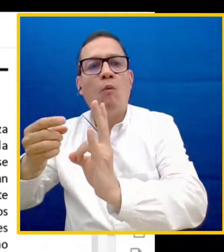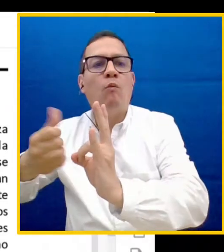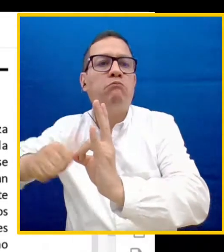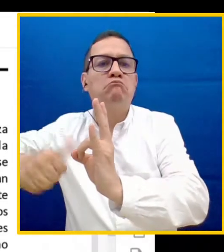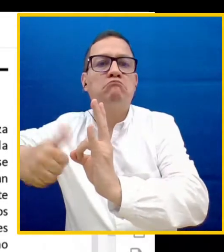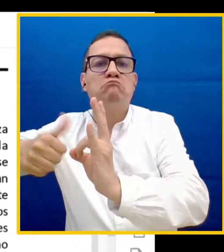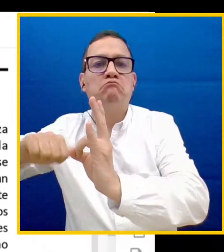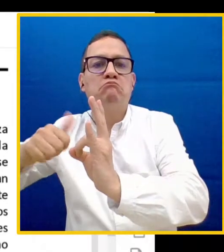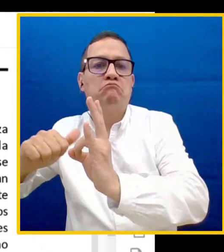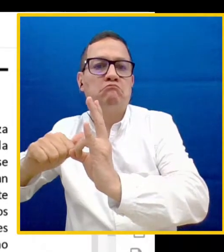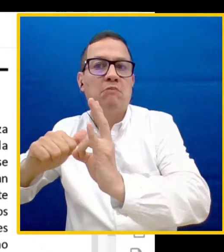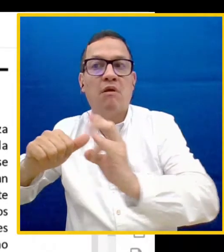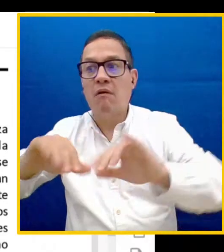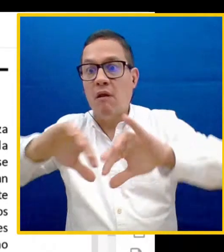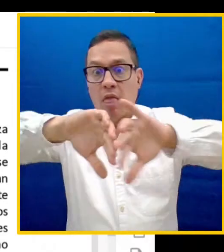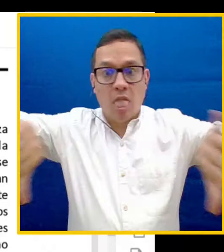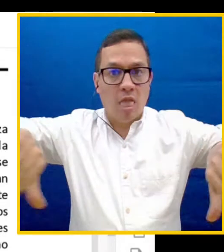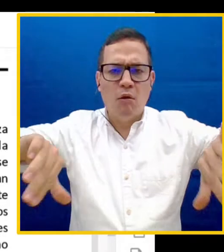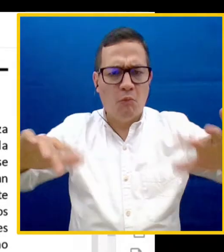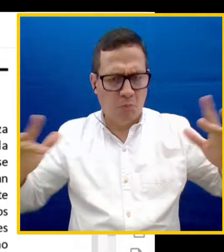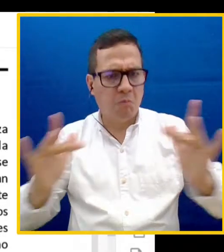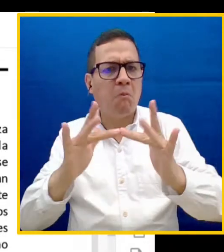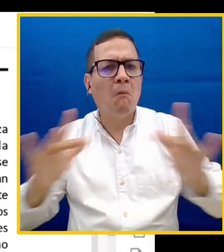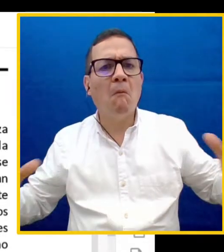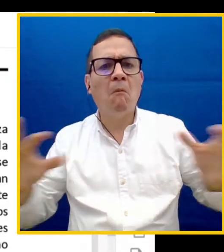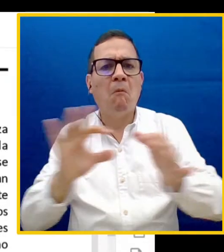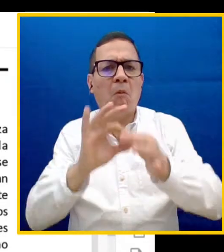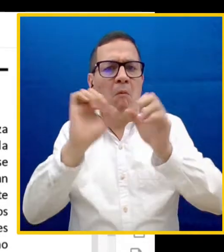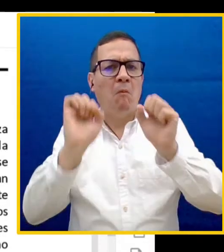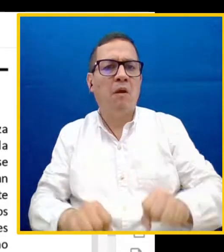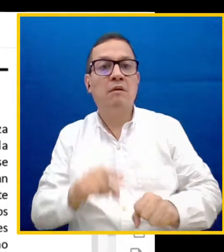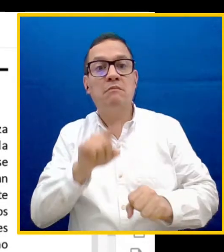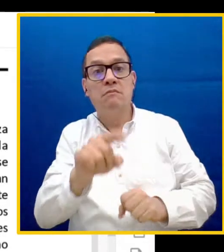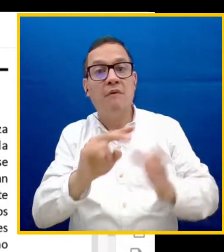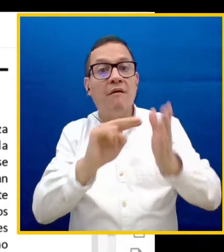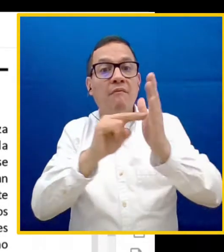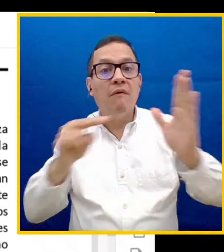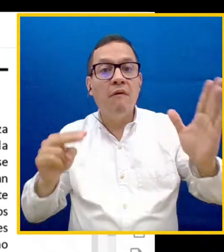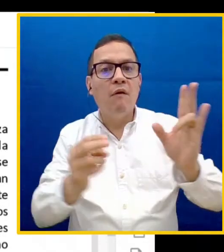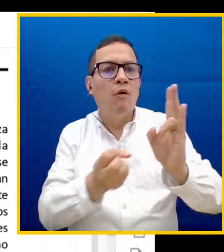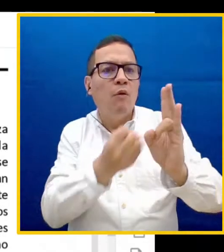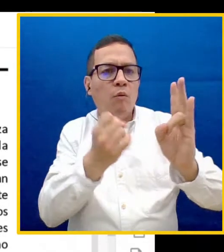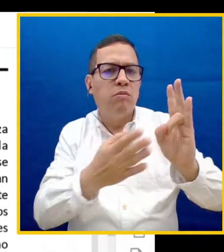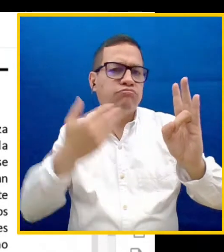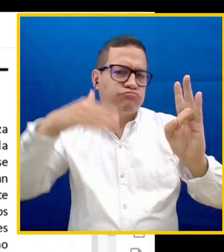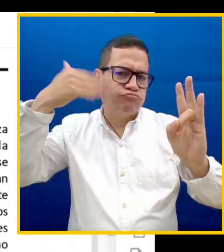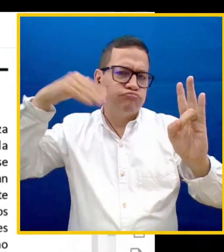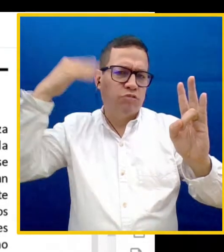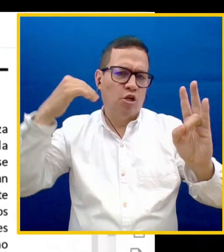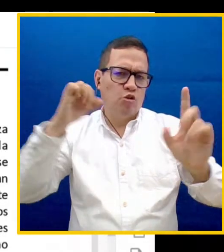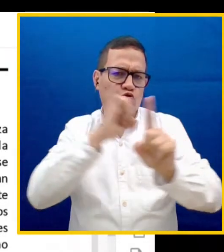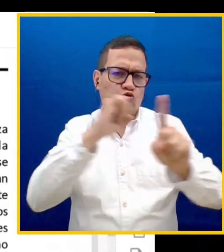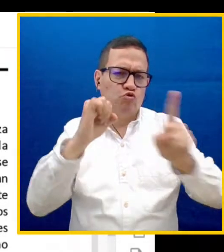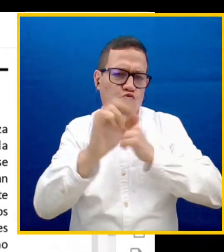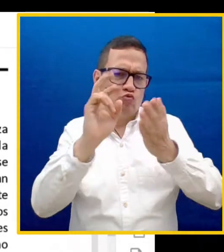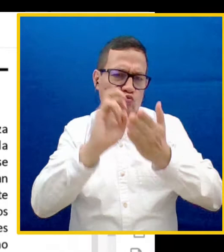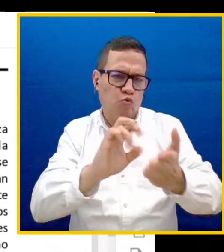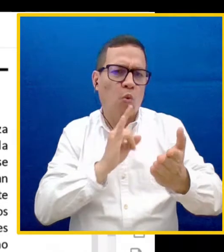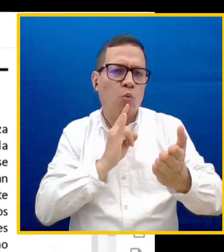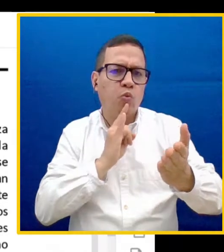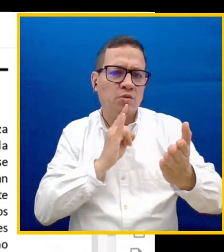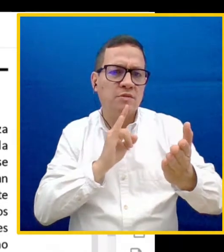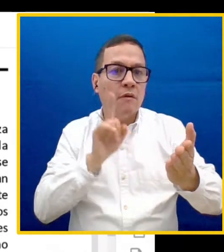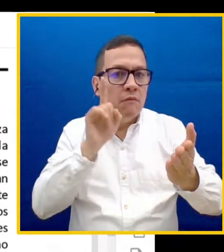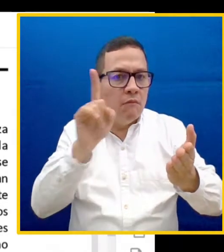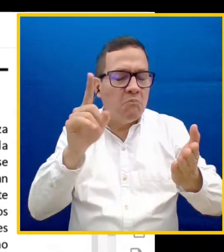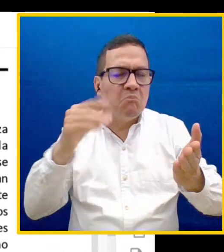cuantitativas, elaboradas preferentemente por sociólogos norteamericanos, predominaron absolutamente hasta la